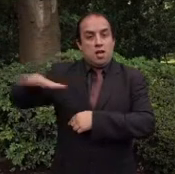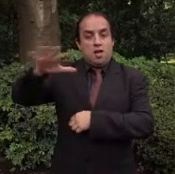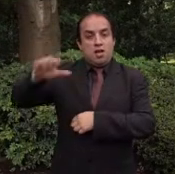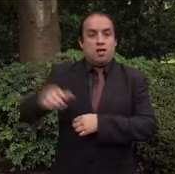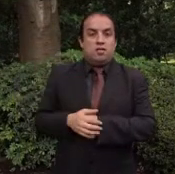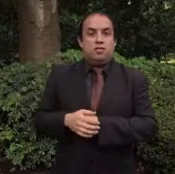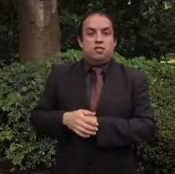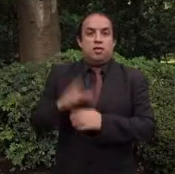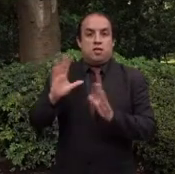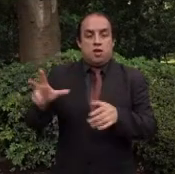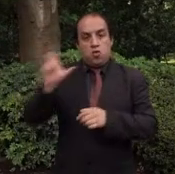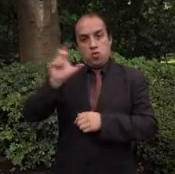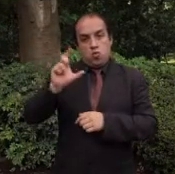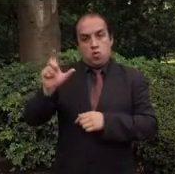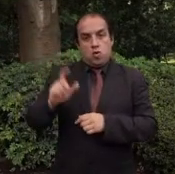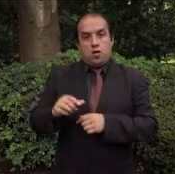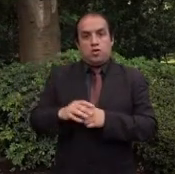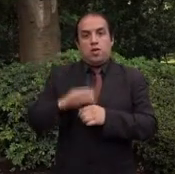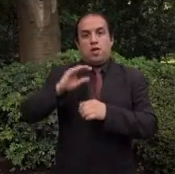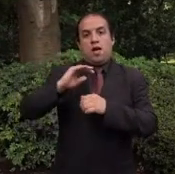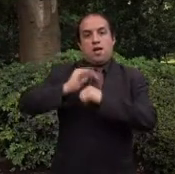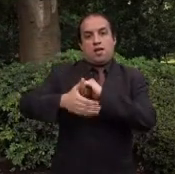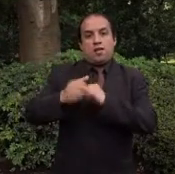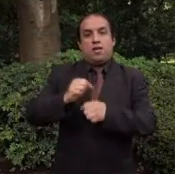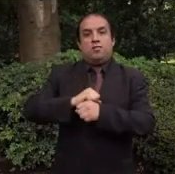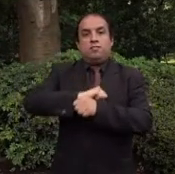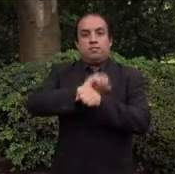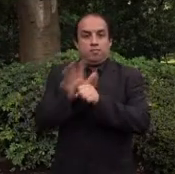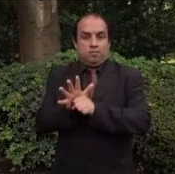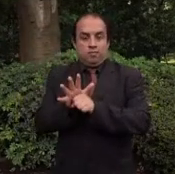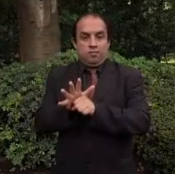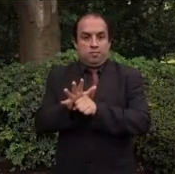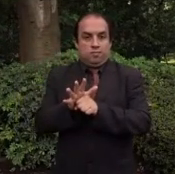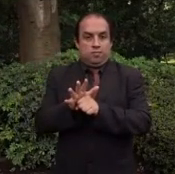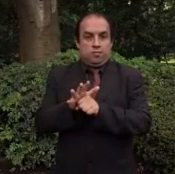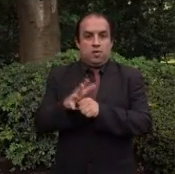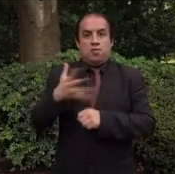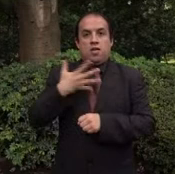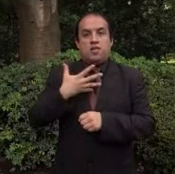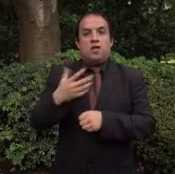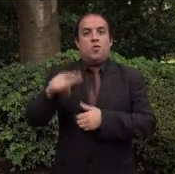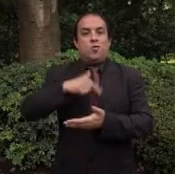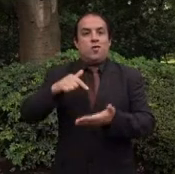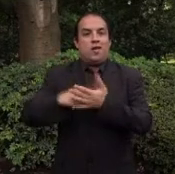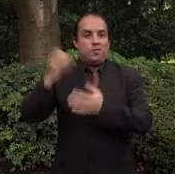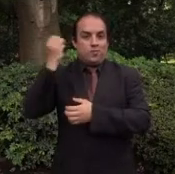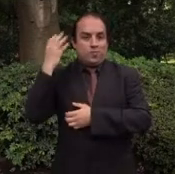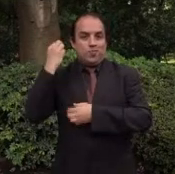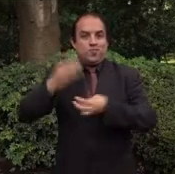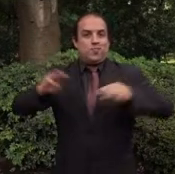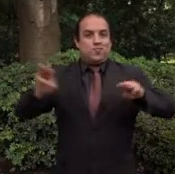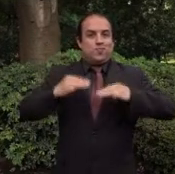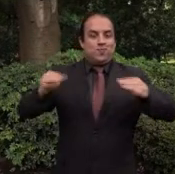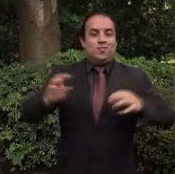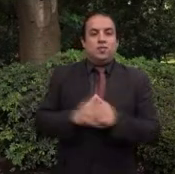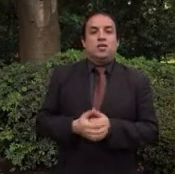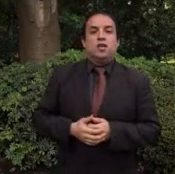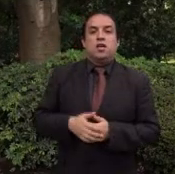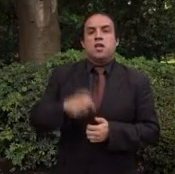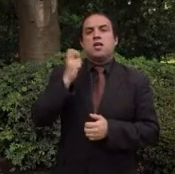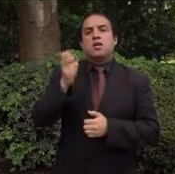cuando pasemos el COVID, espacios también de conciertos. ¿Estos también requieren